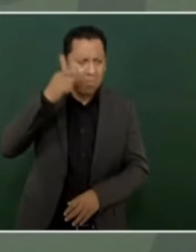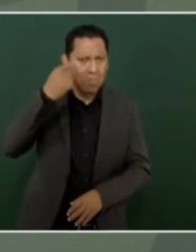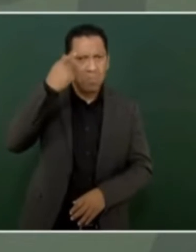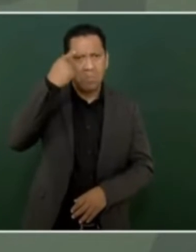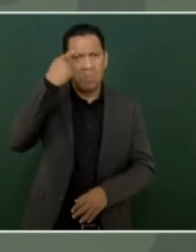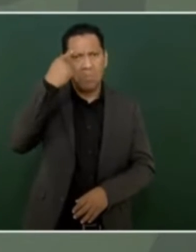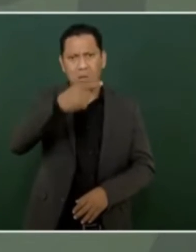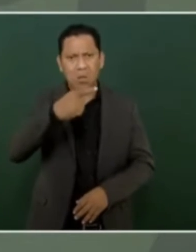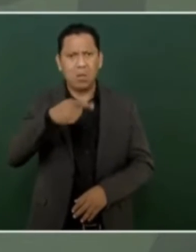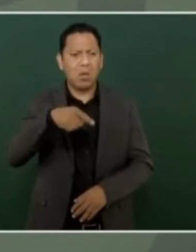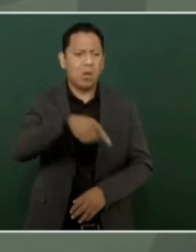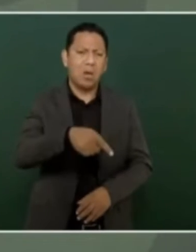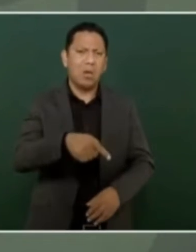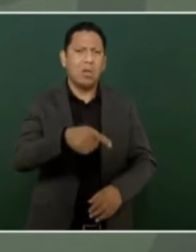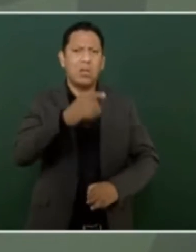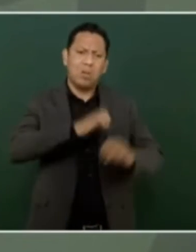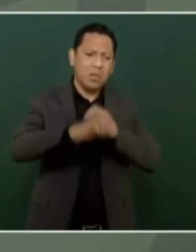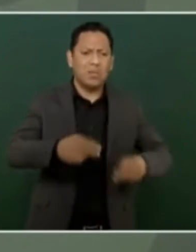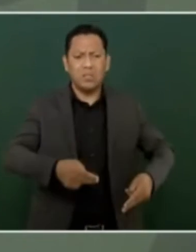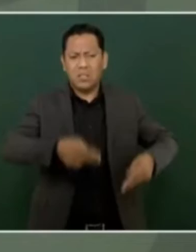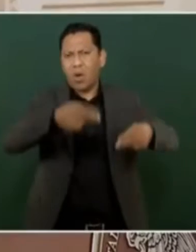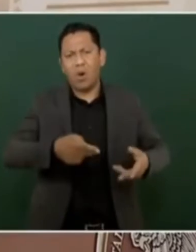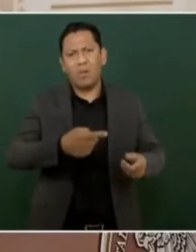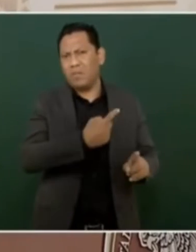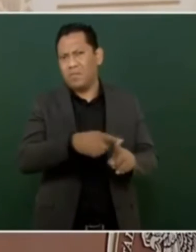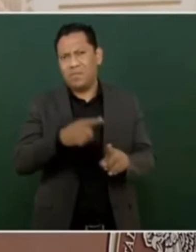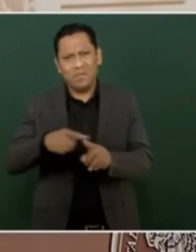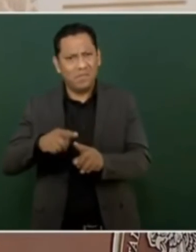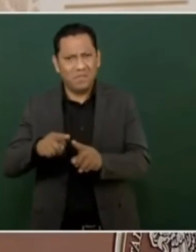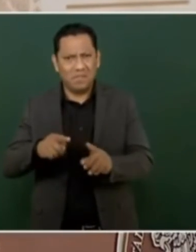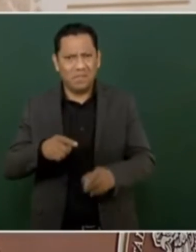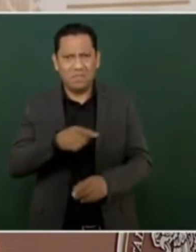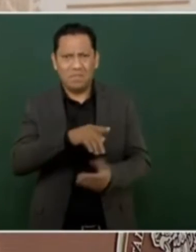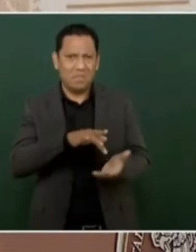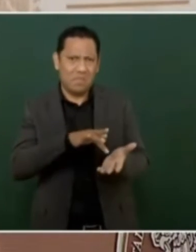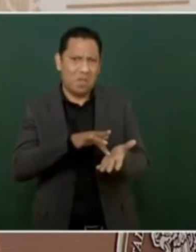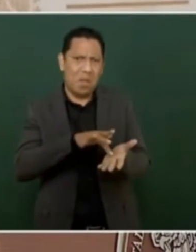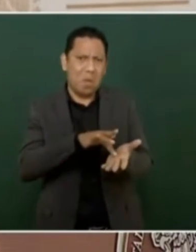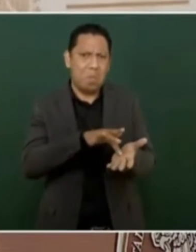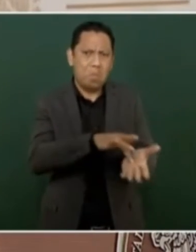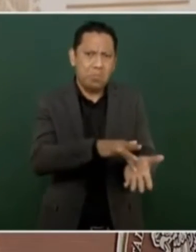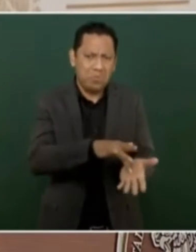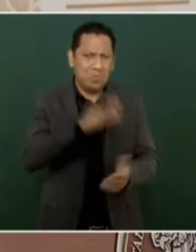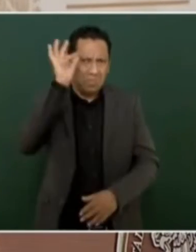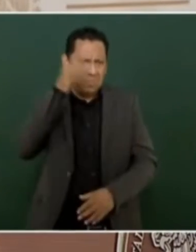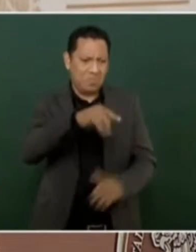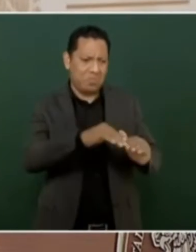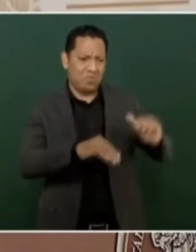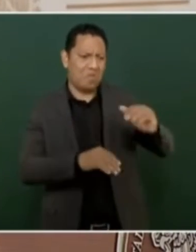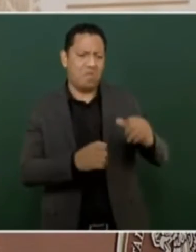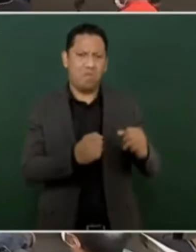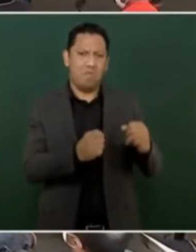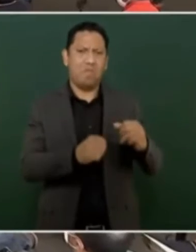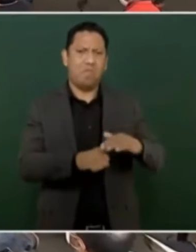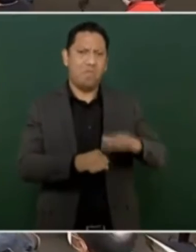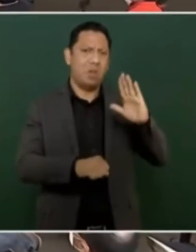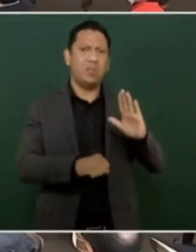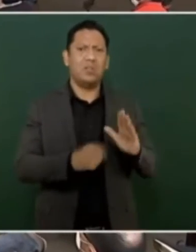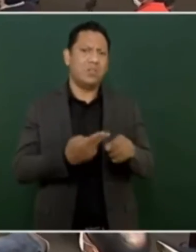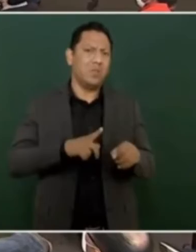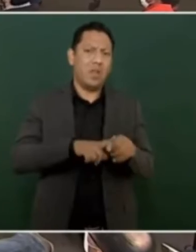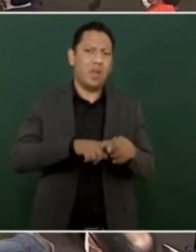corporaciones empresariales, financieras, al servicio de las oligarquías